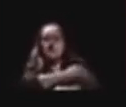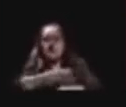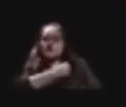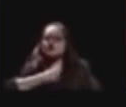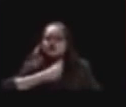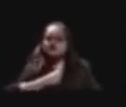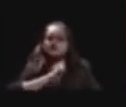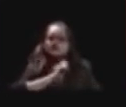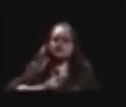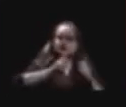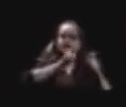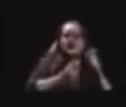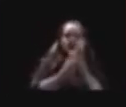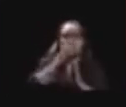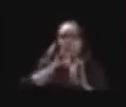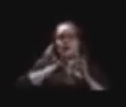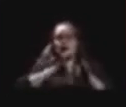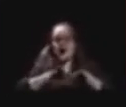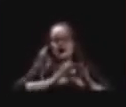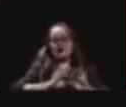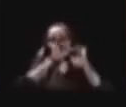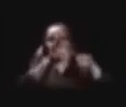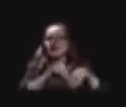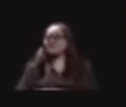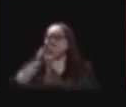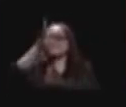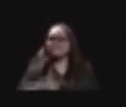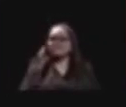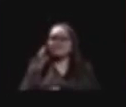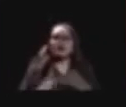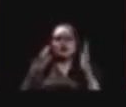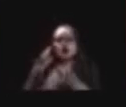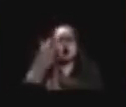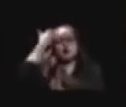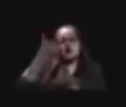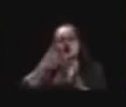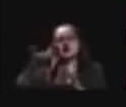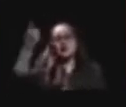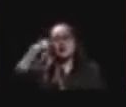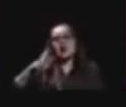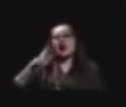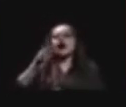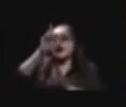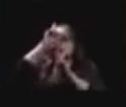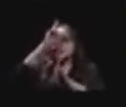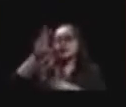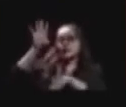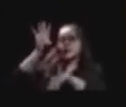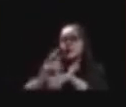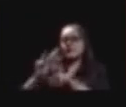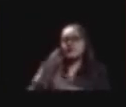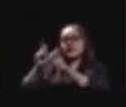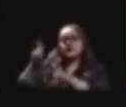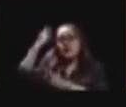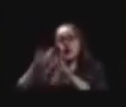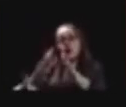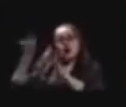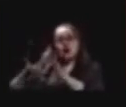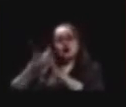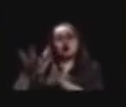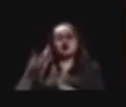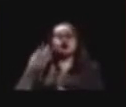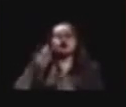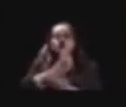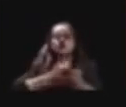y amigos. Inicia una nueva etapa de respeto a los usos de suelo y el desarrollo